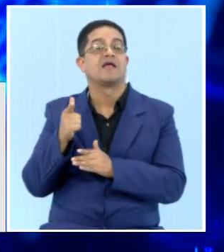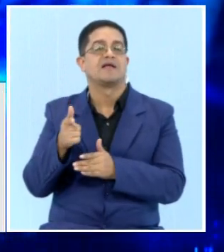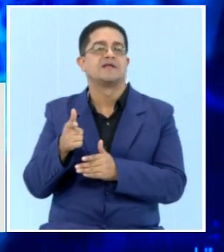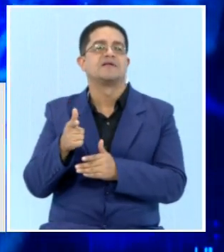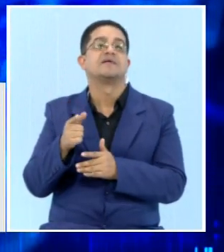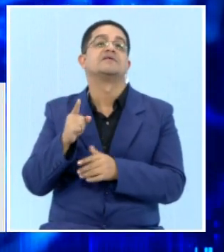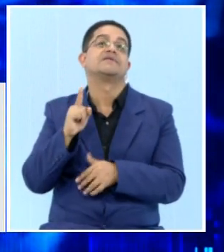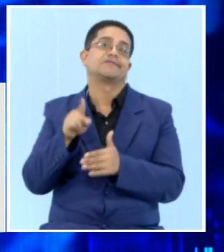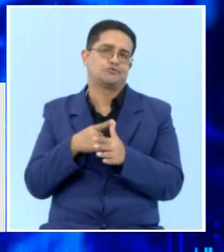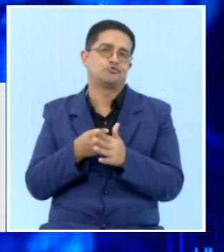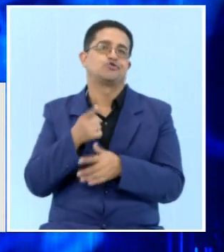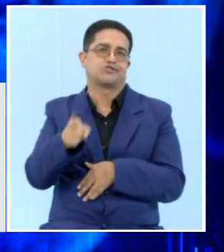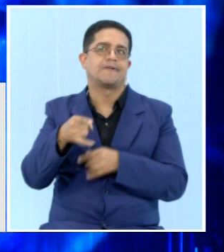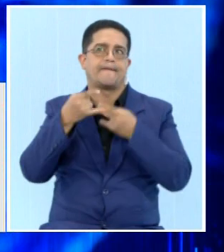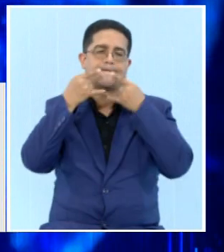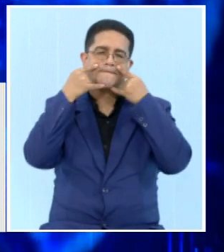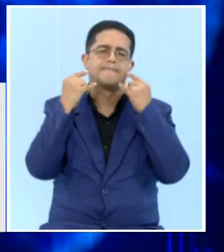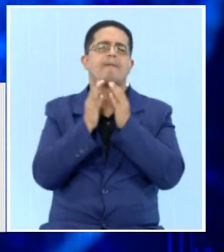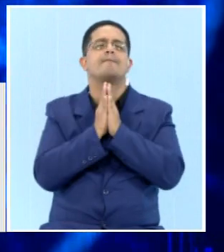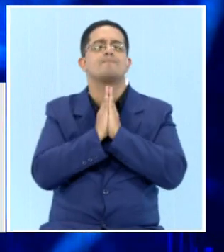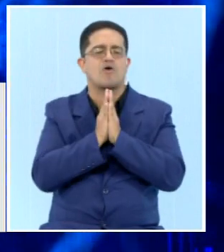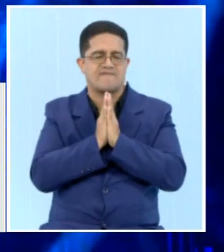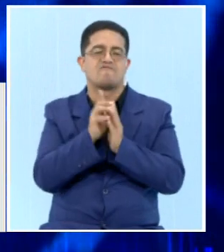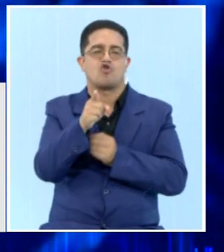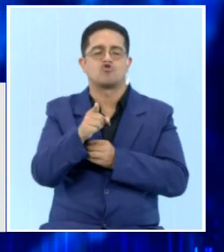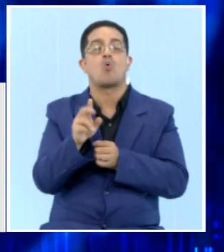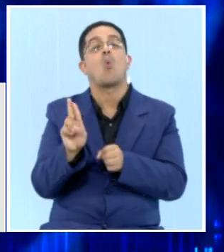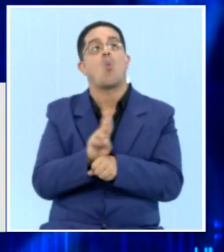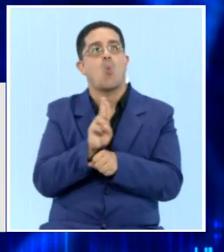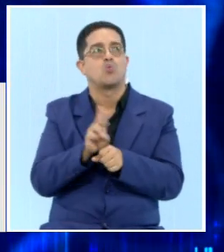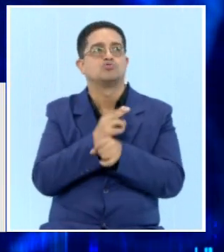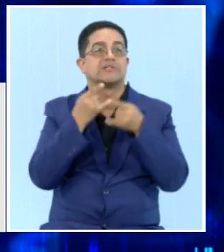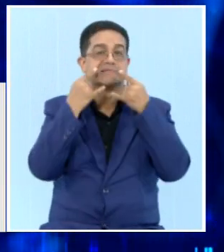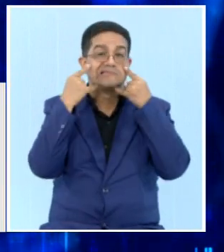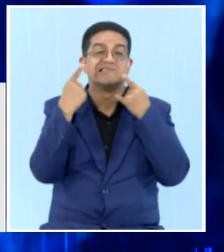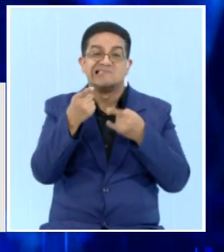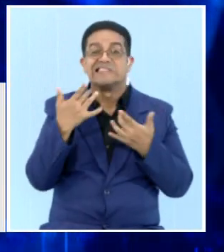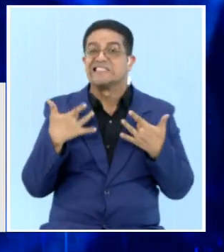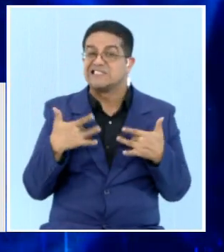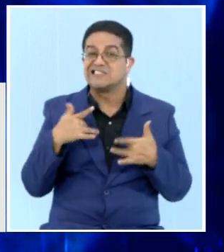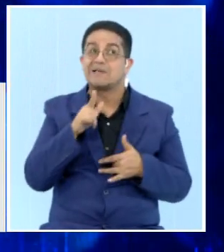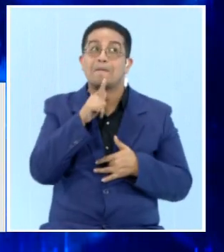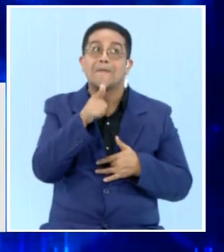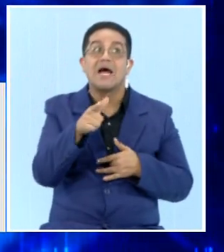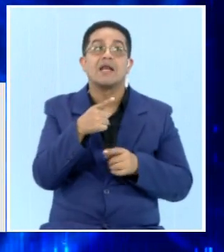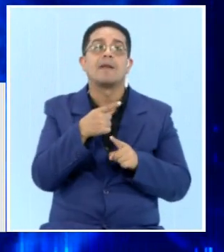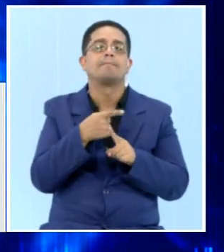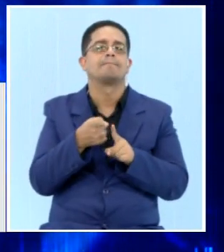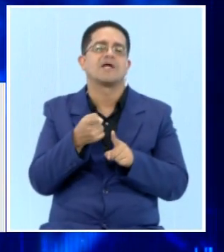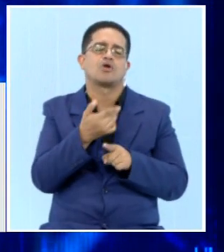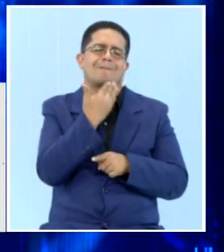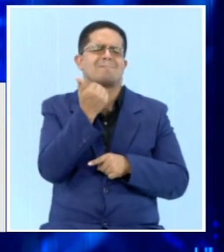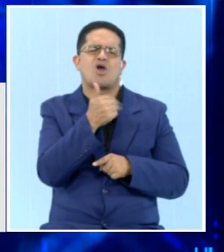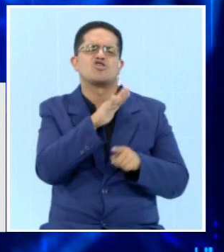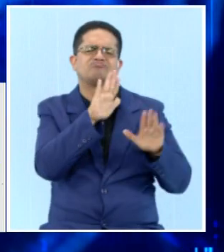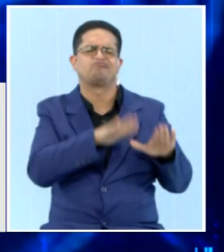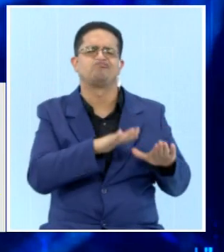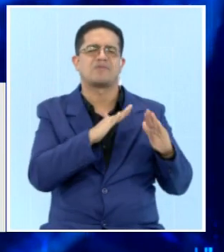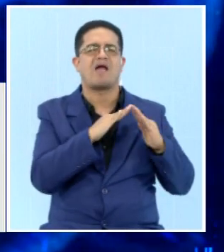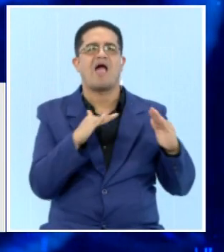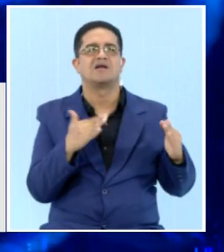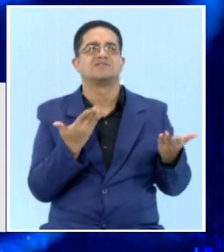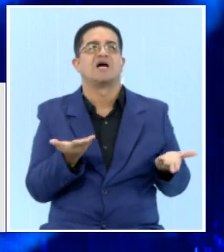de la mascarilla. Por favor, utilice mascarilla si tiene síntomas respiratorios, pero debe quedarse en casa. ¿Por qué?